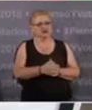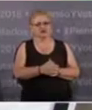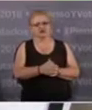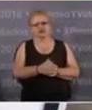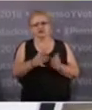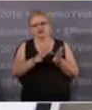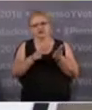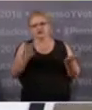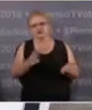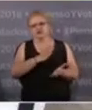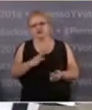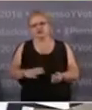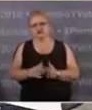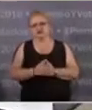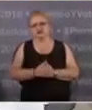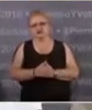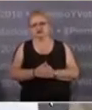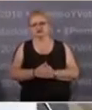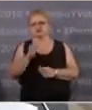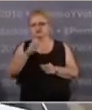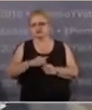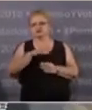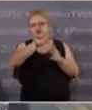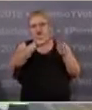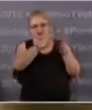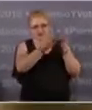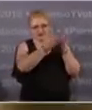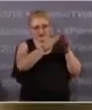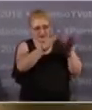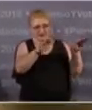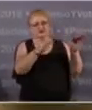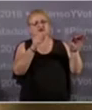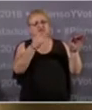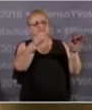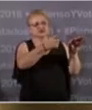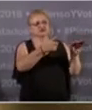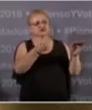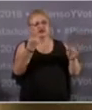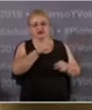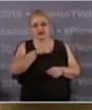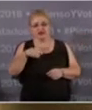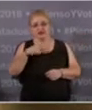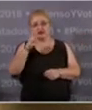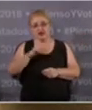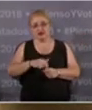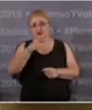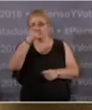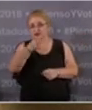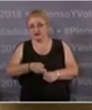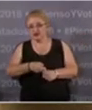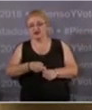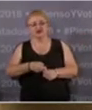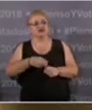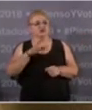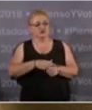Gracias, candidata. En la plataforma se menciona que se deben de endurecer las penas por el delito de portación ilícita